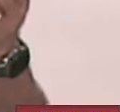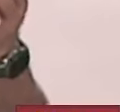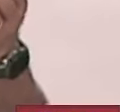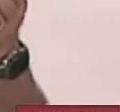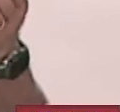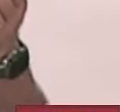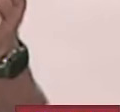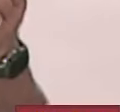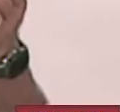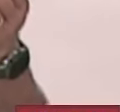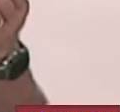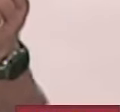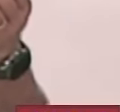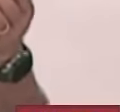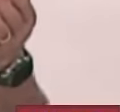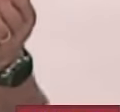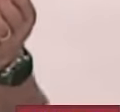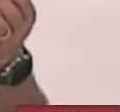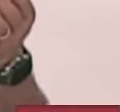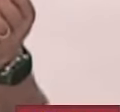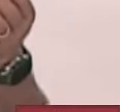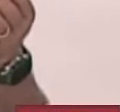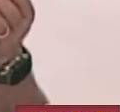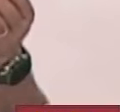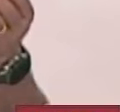hace una renovación del decreto de Obama,